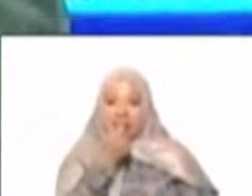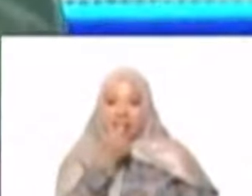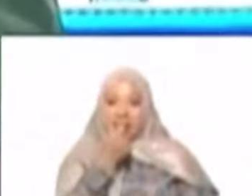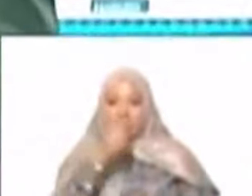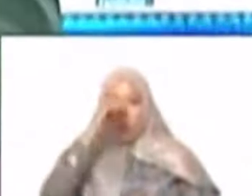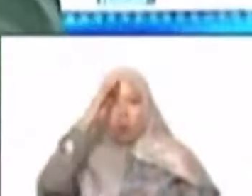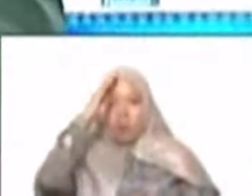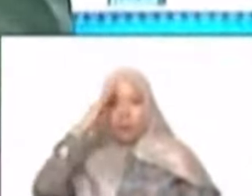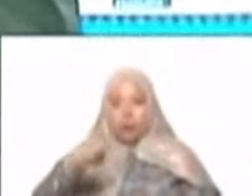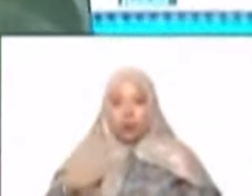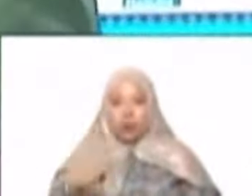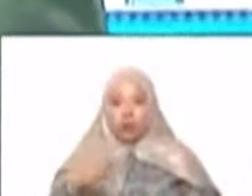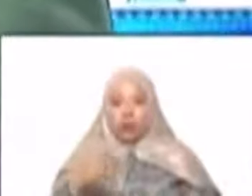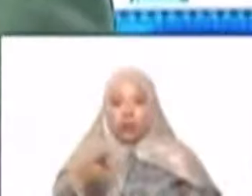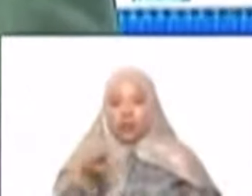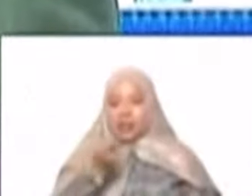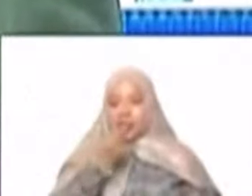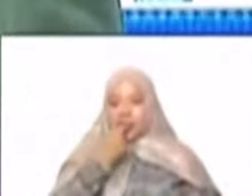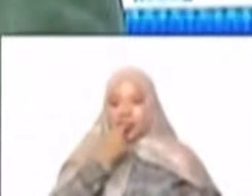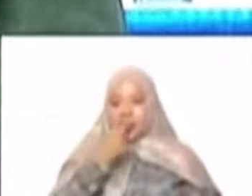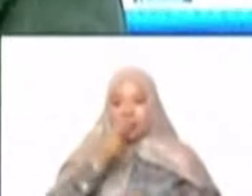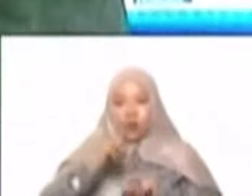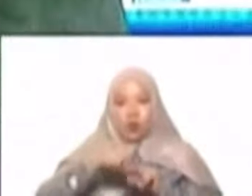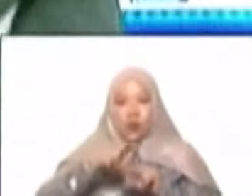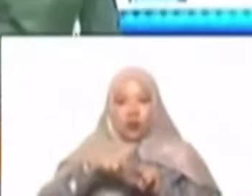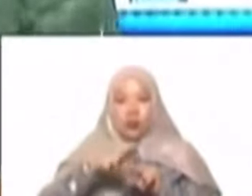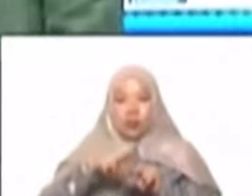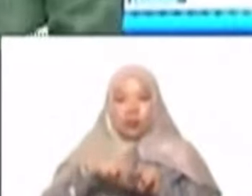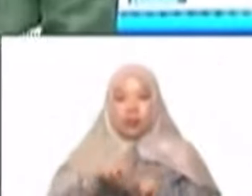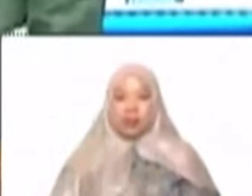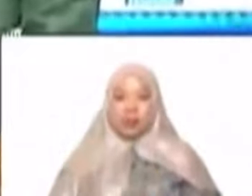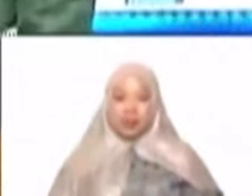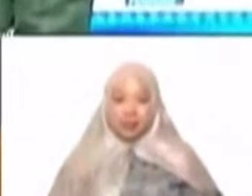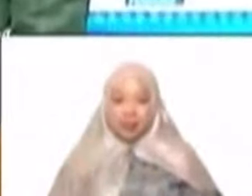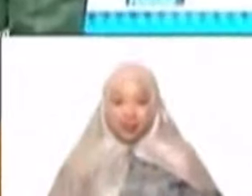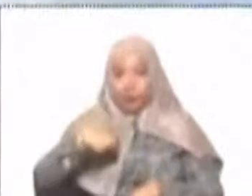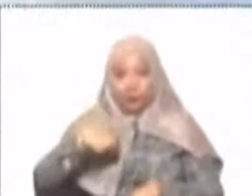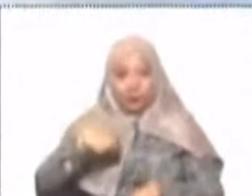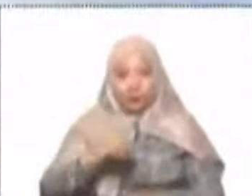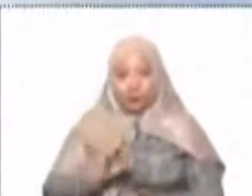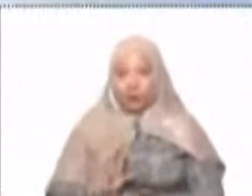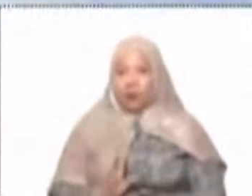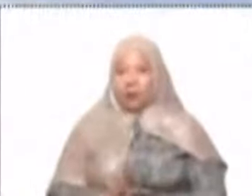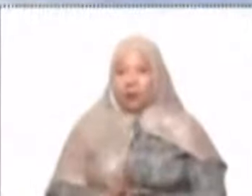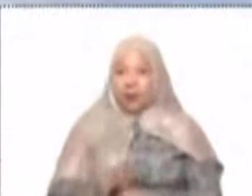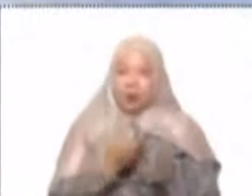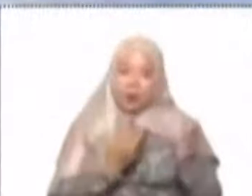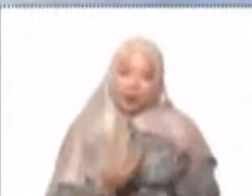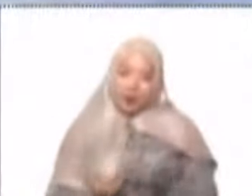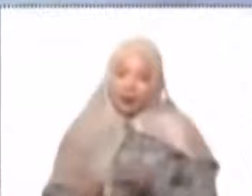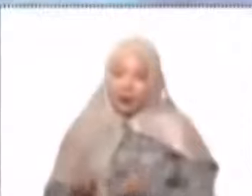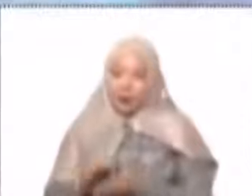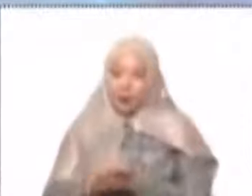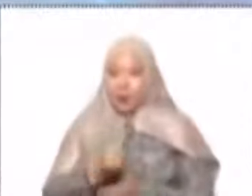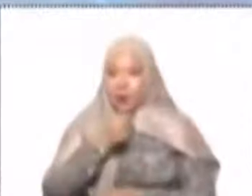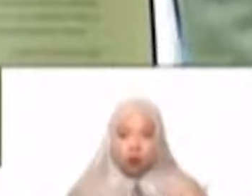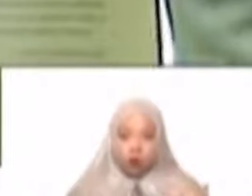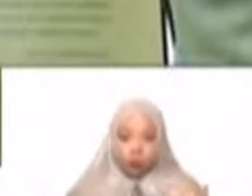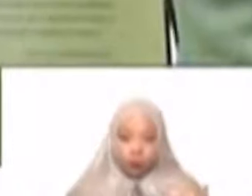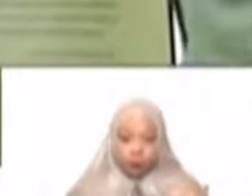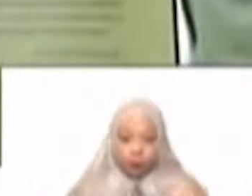Yoris, respaldada por el mayor bloque opositor del país, de los comicios del 28 de julio, donde el mandatario buscará un tercer